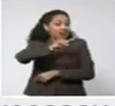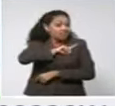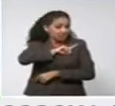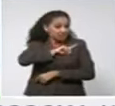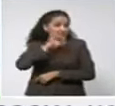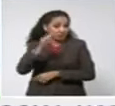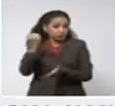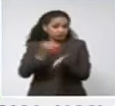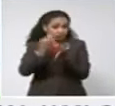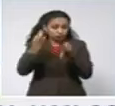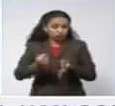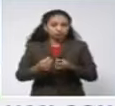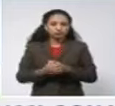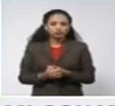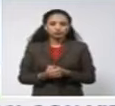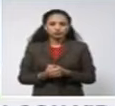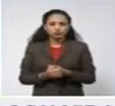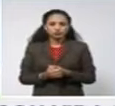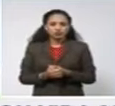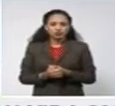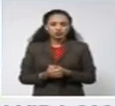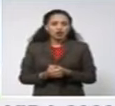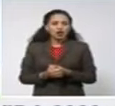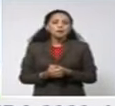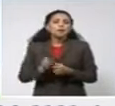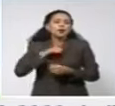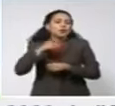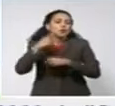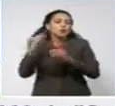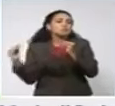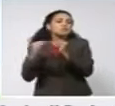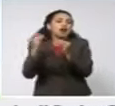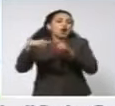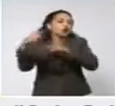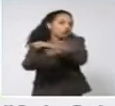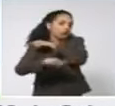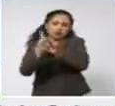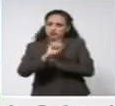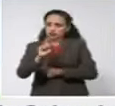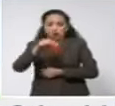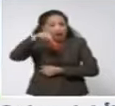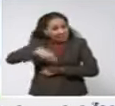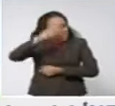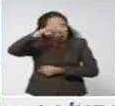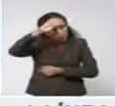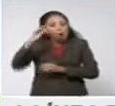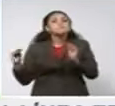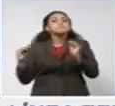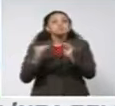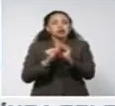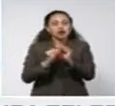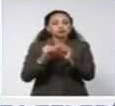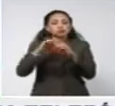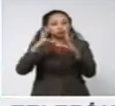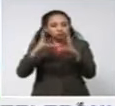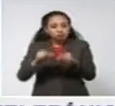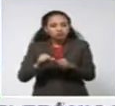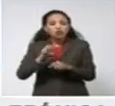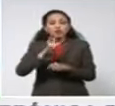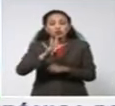tiene como fuente de infección al exterior de nuestro país. Por lo tanto, mantenemos la cifra de 441